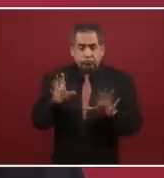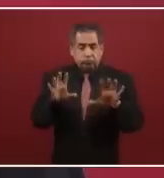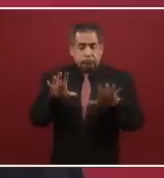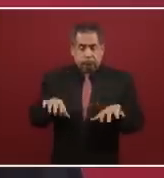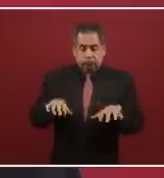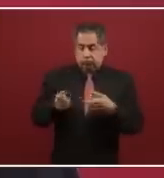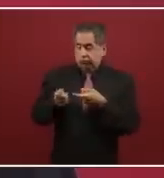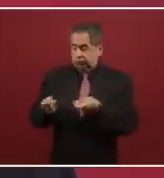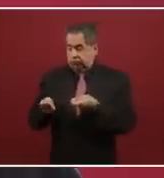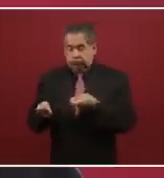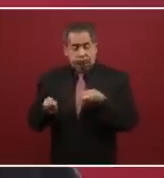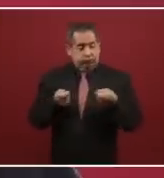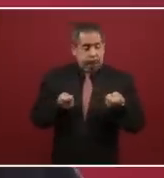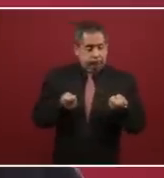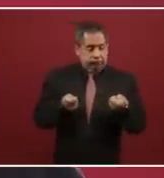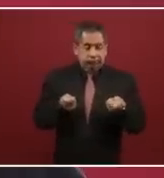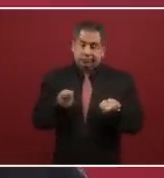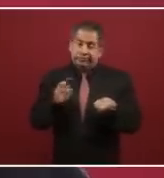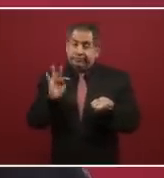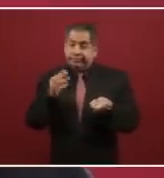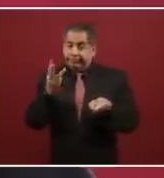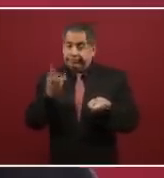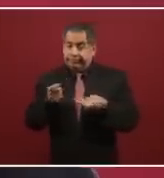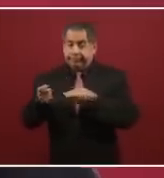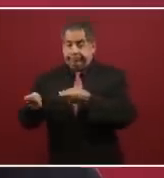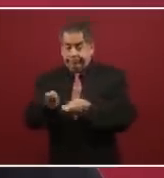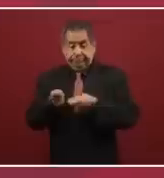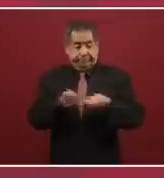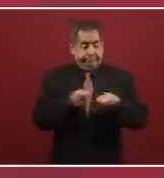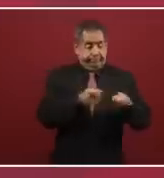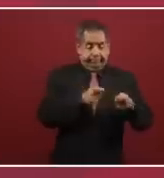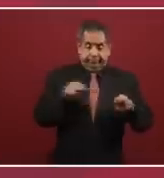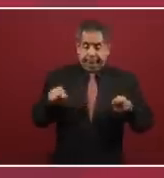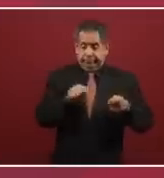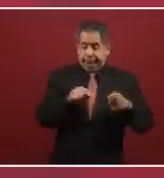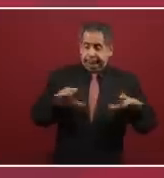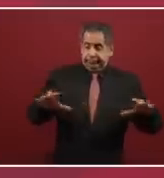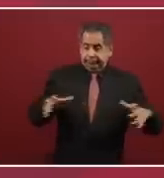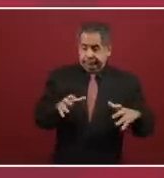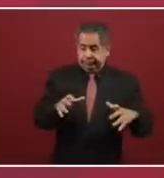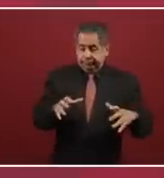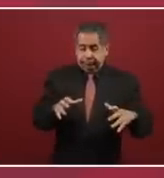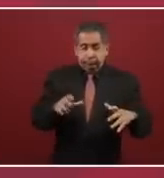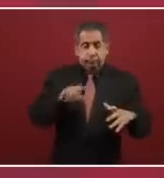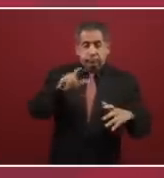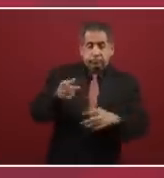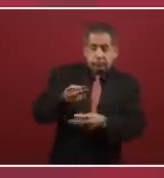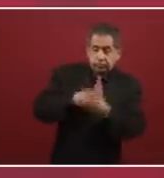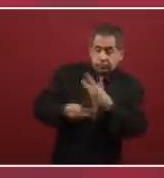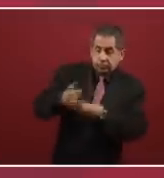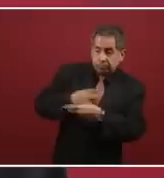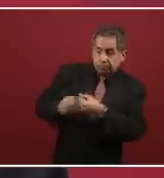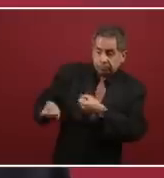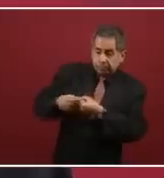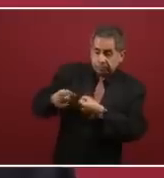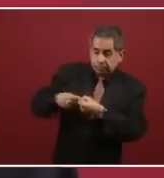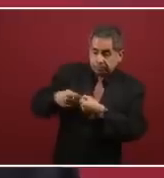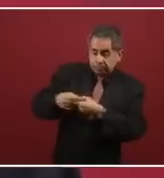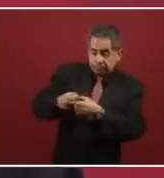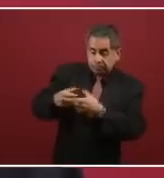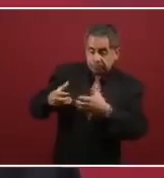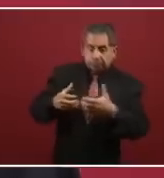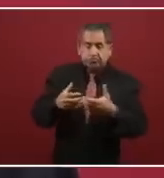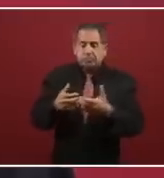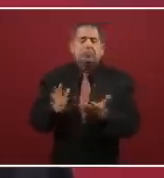coordinaciones y hasta tres, y luego en la medida que se tengan más elementos se van a